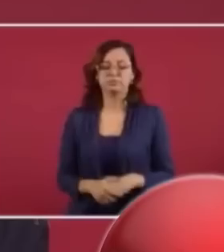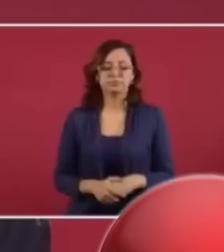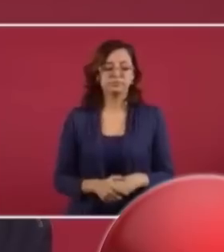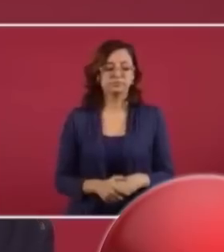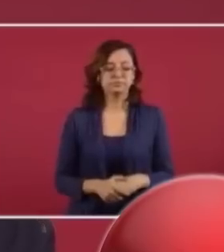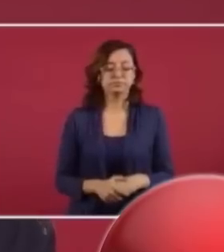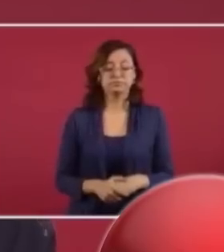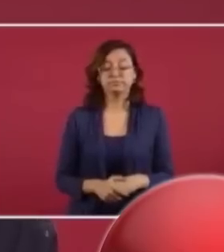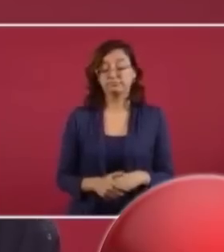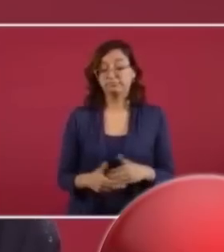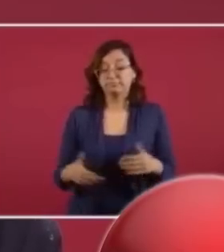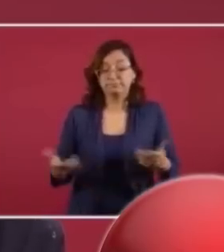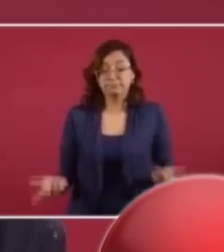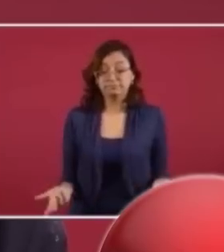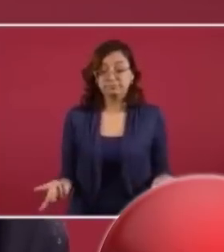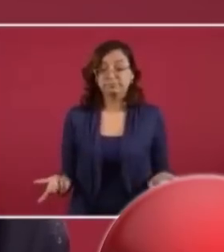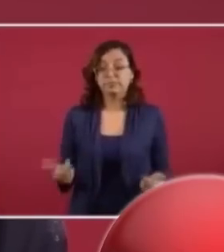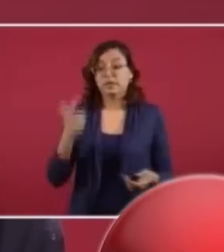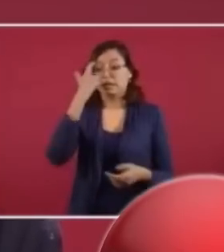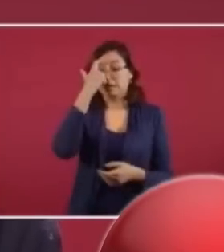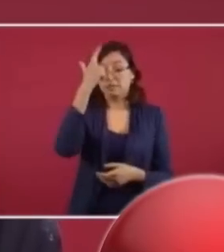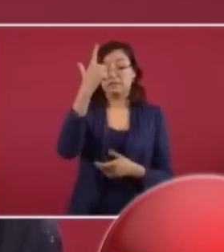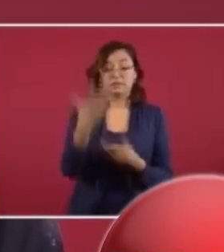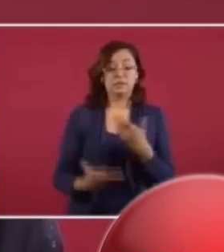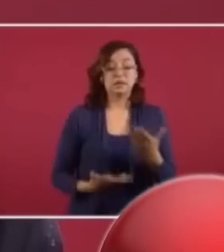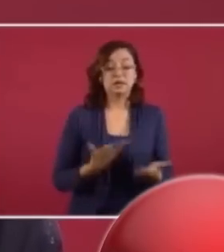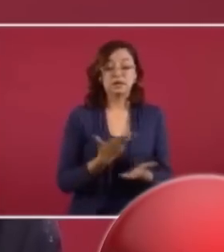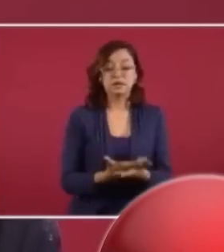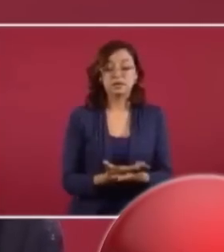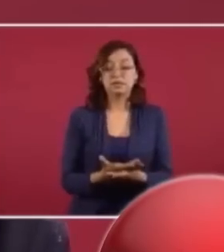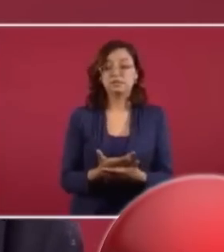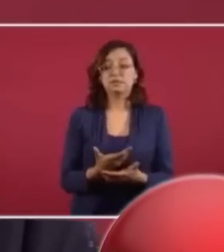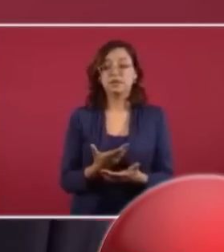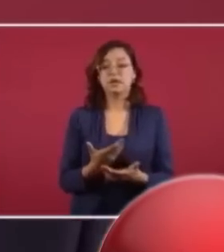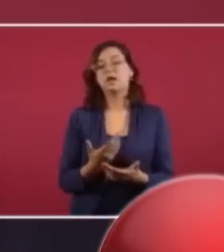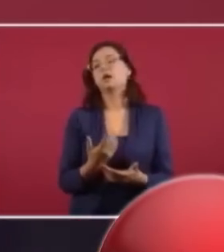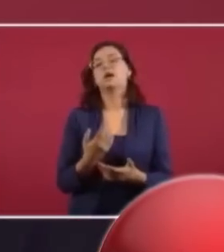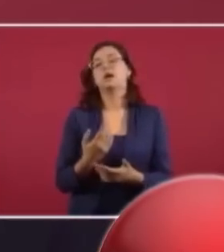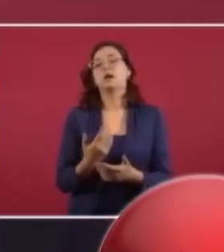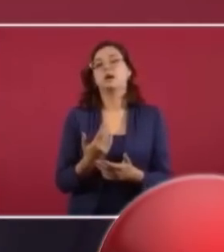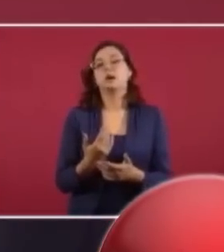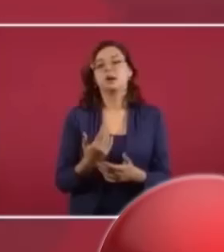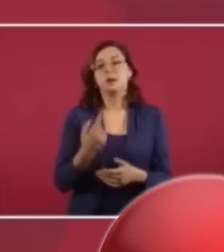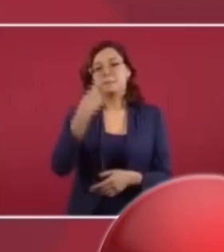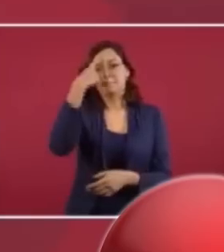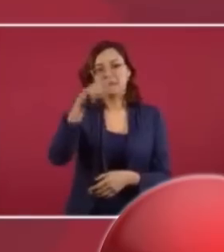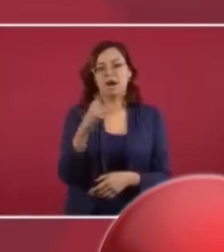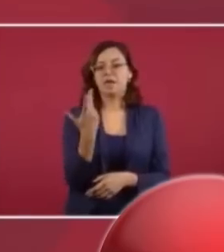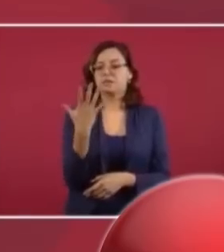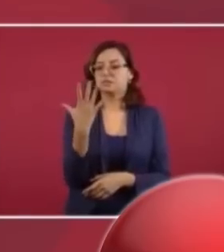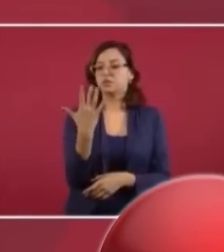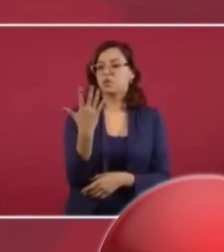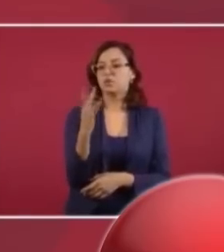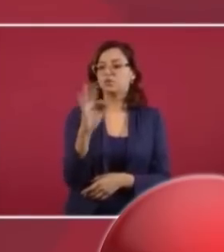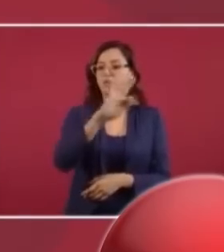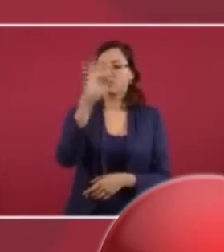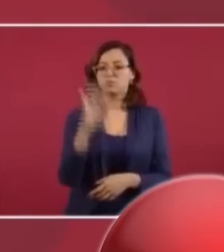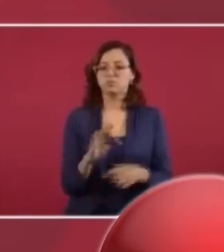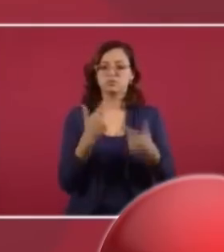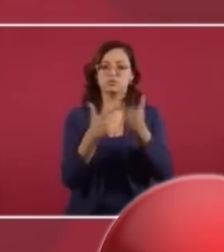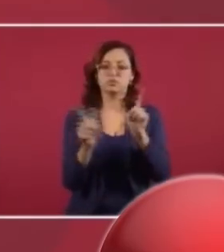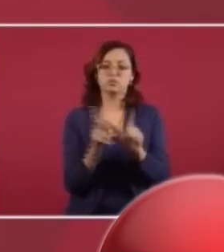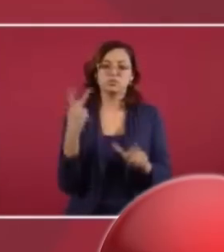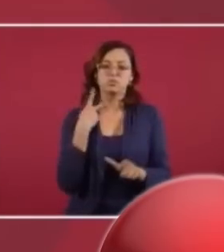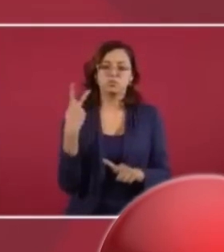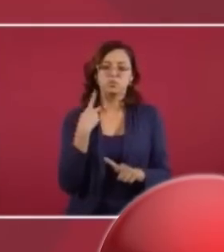Y hubo una iniciativa para reducir a la mitad del presupuesto de los